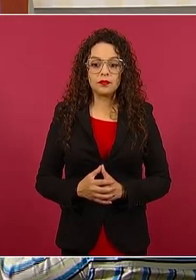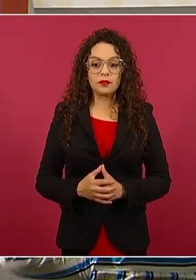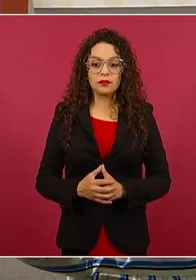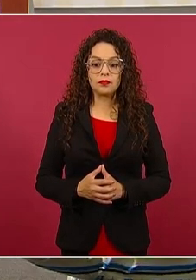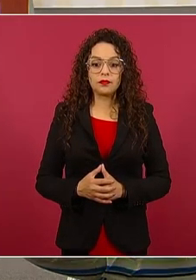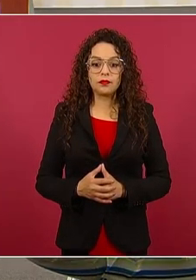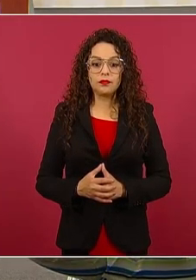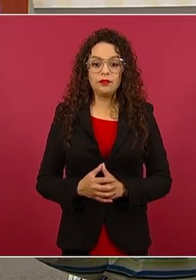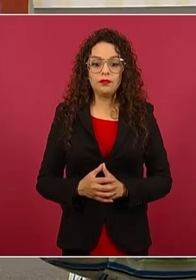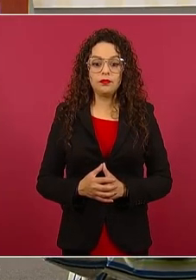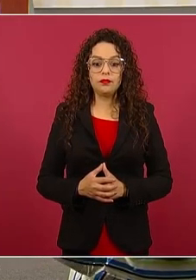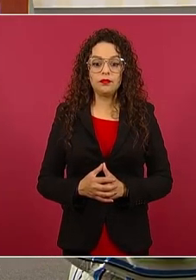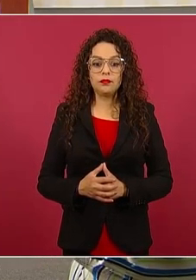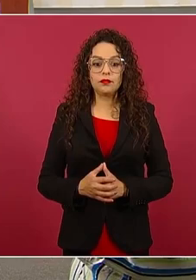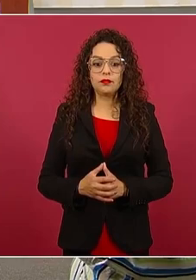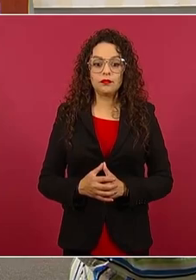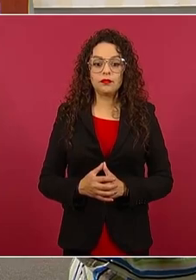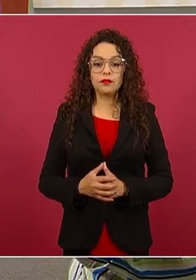es?